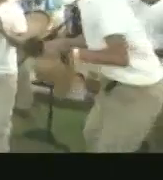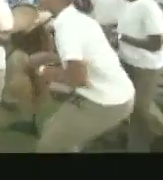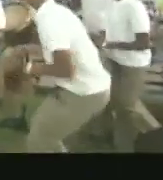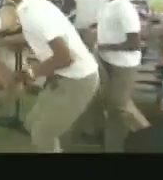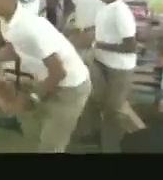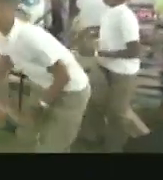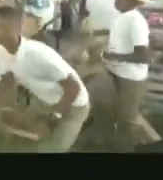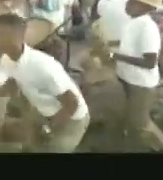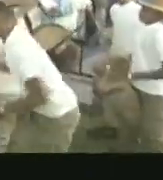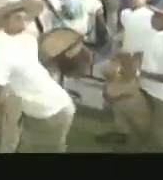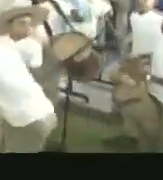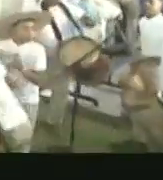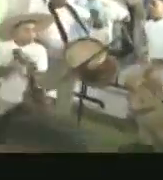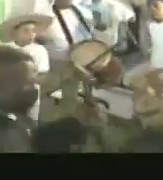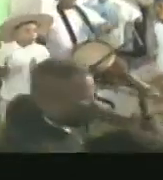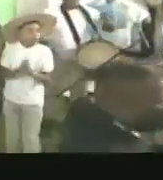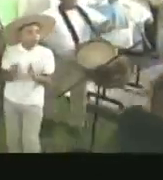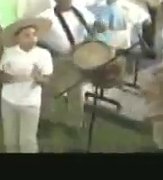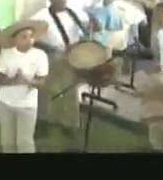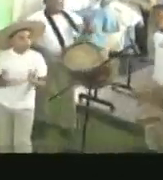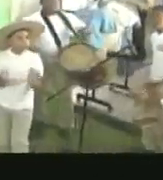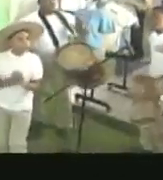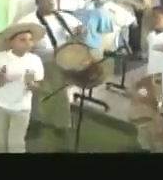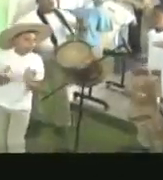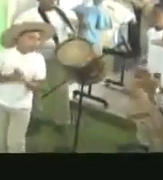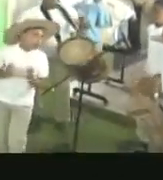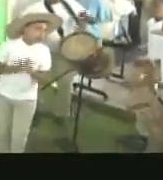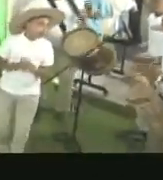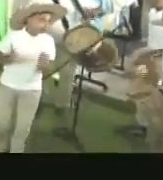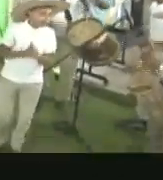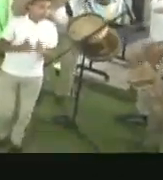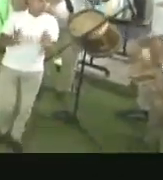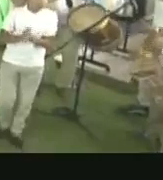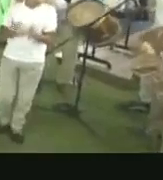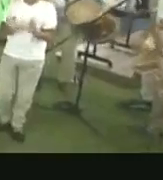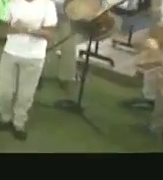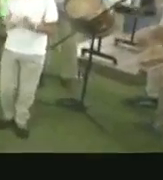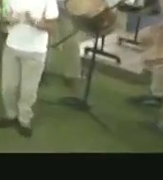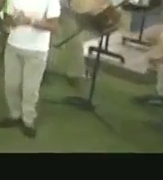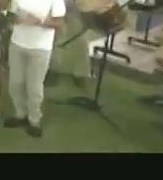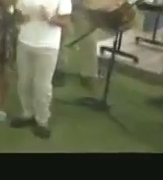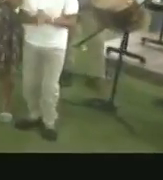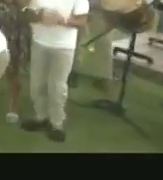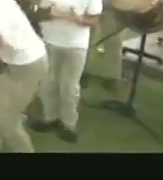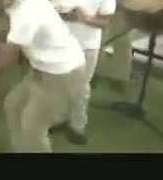Palma.